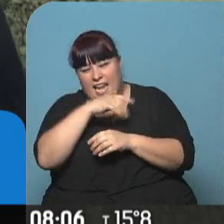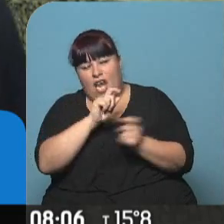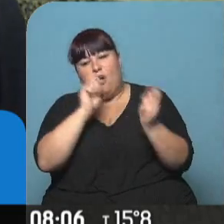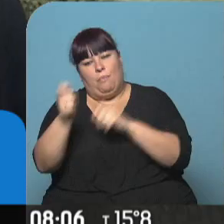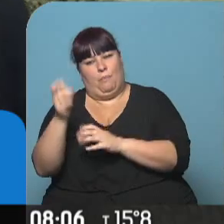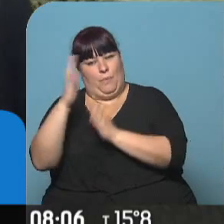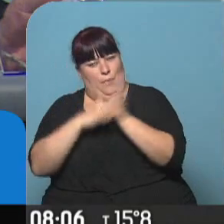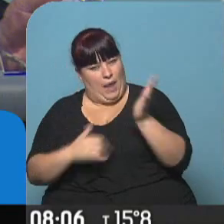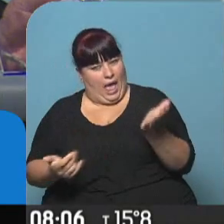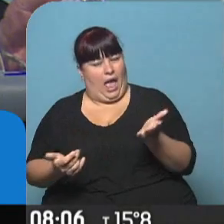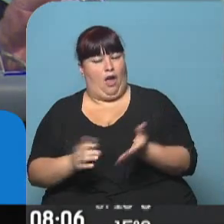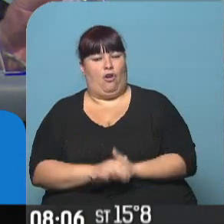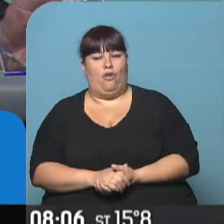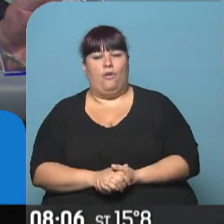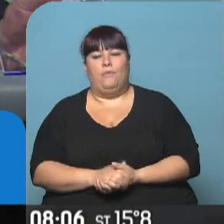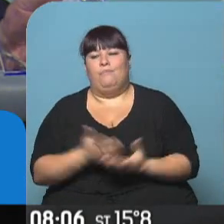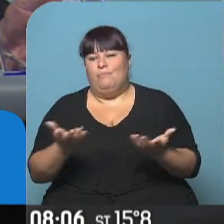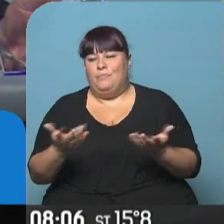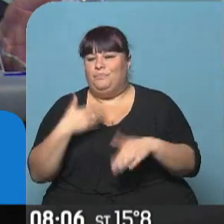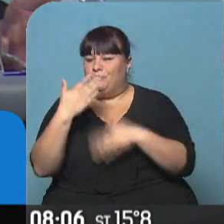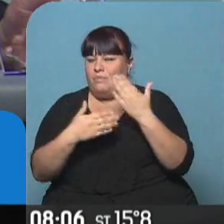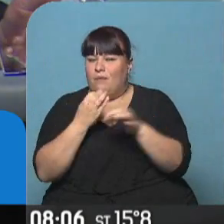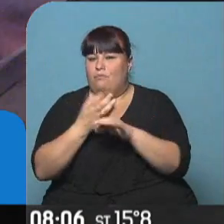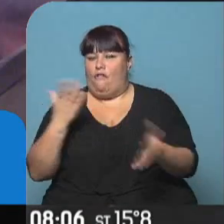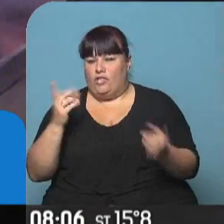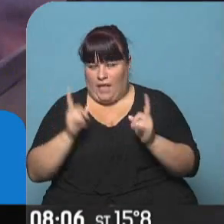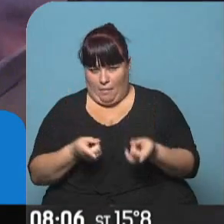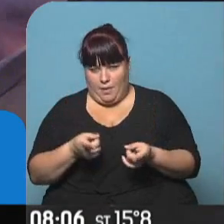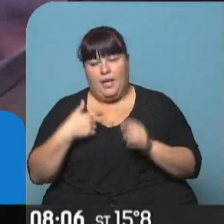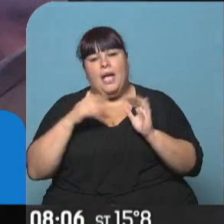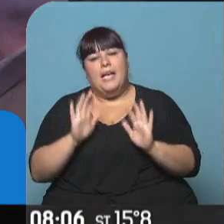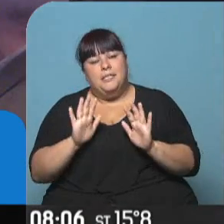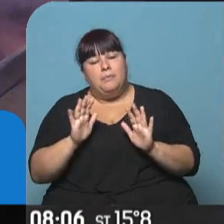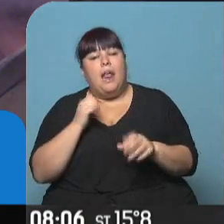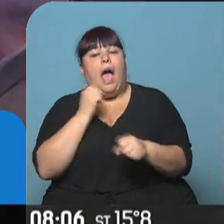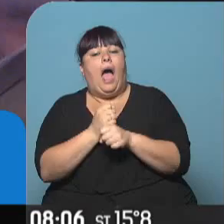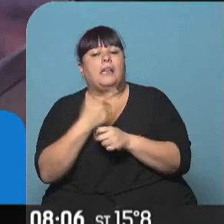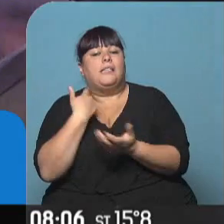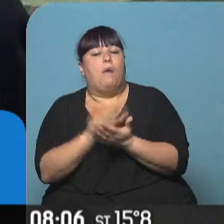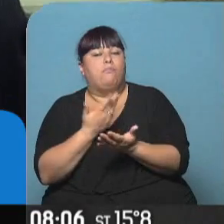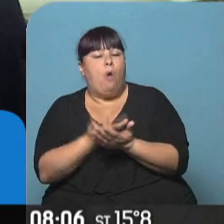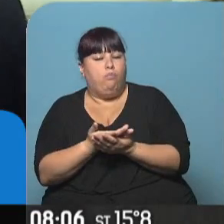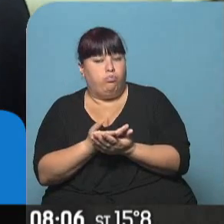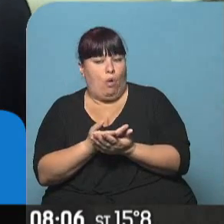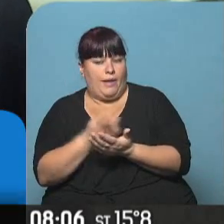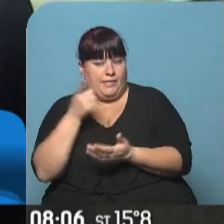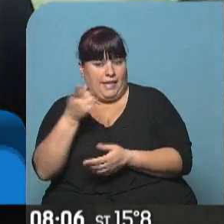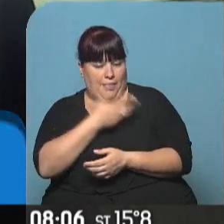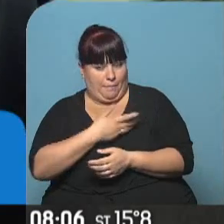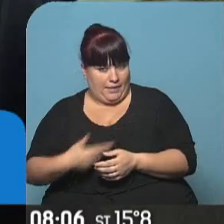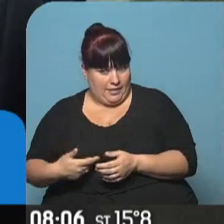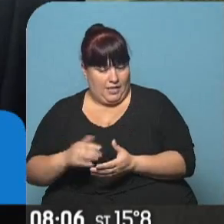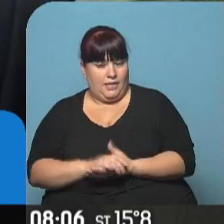informalidad a la formalidad, digamos, el desarrollo profesional. Vamos a esperar la propuesta del